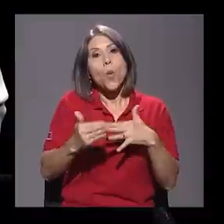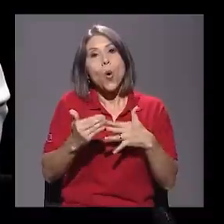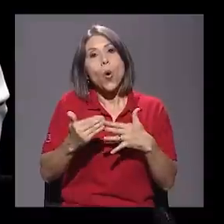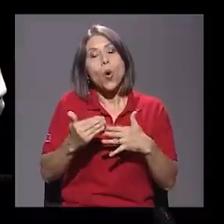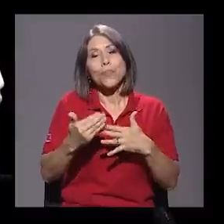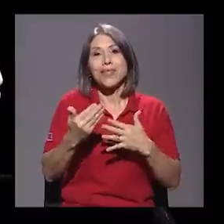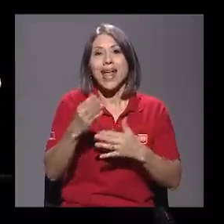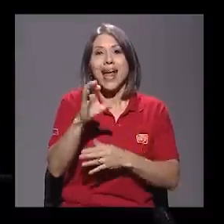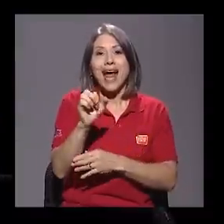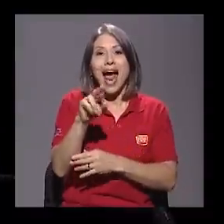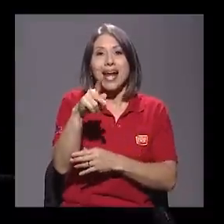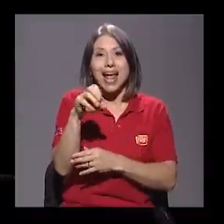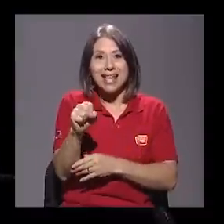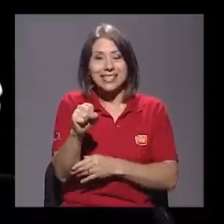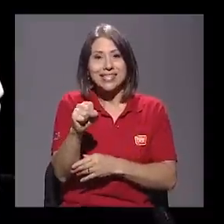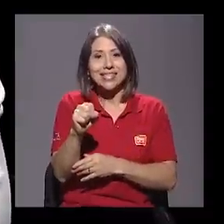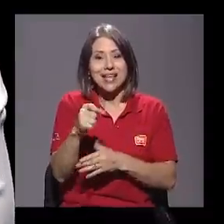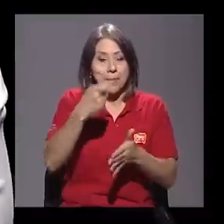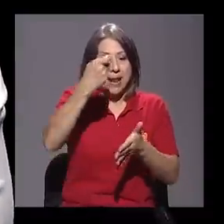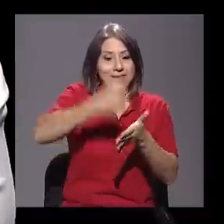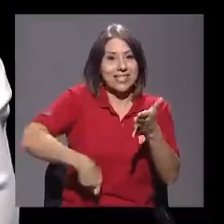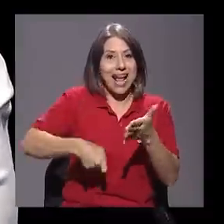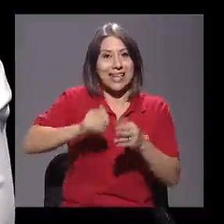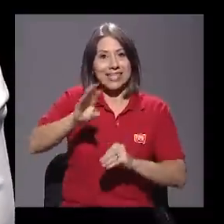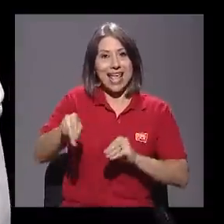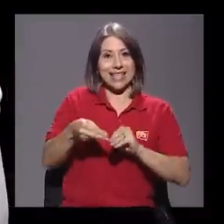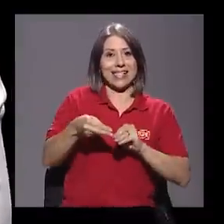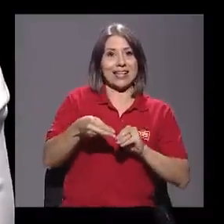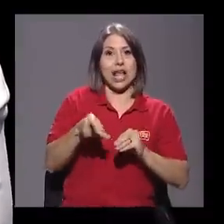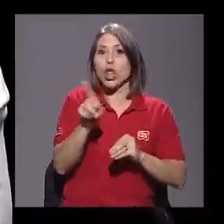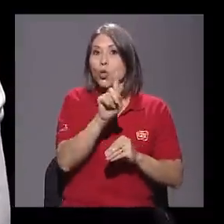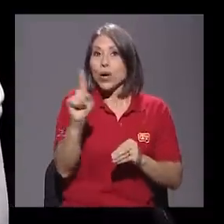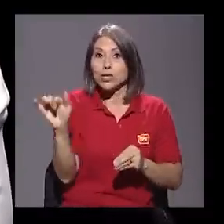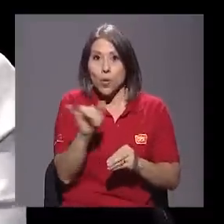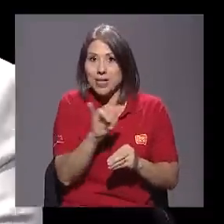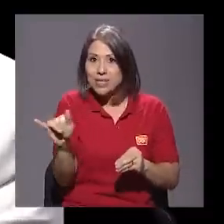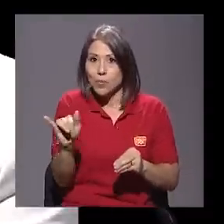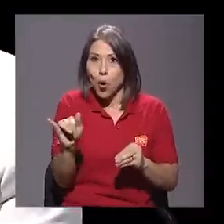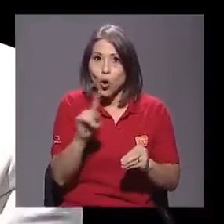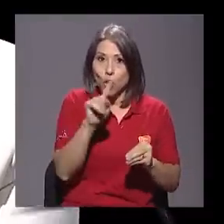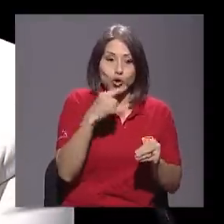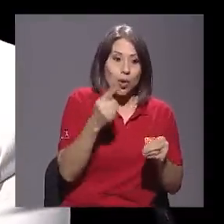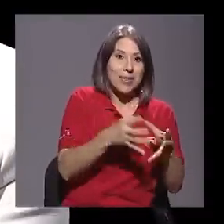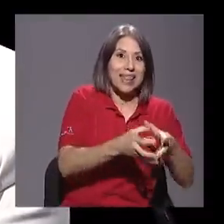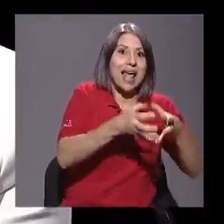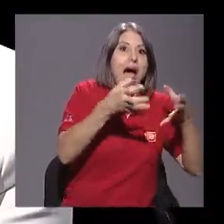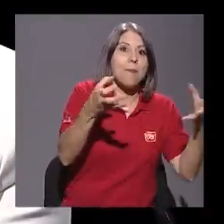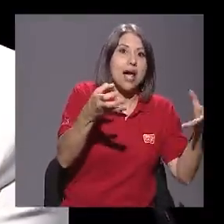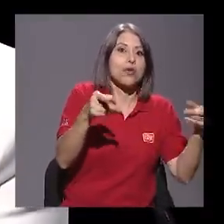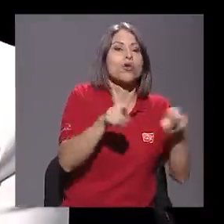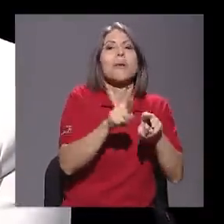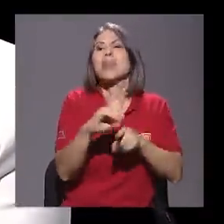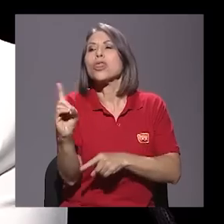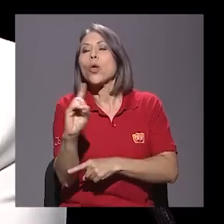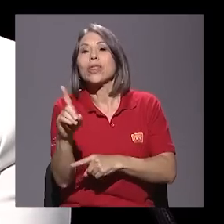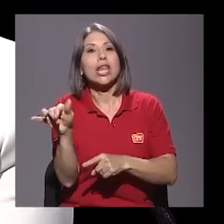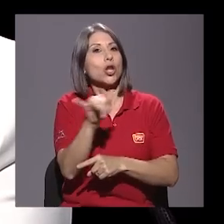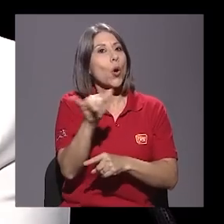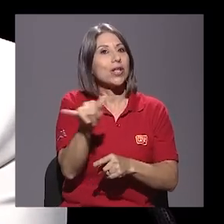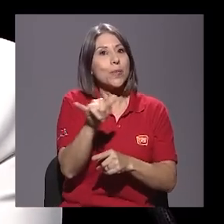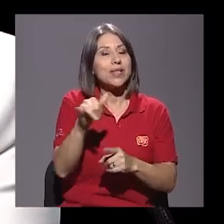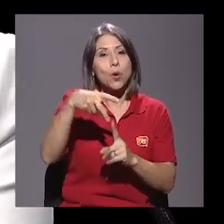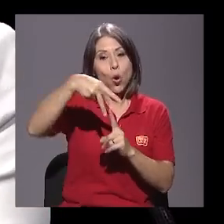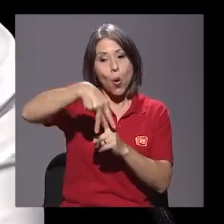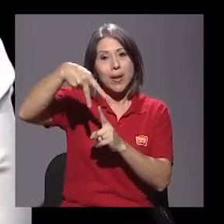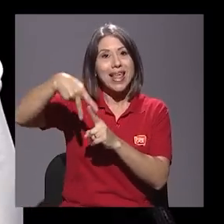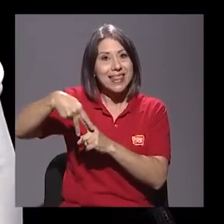extras, ¿verdad? Ahora, no es lo mismo, no solo el tamaño, sino el sector. No es lo mismo una cooperativa que está participando